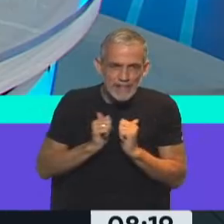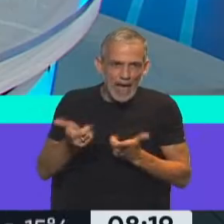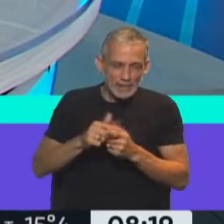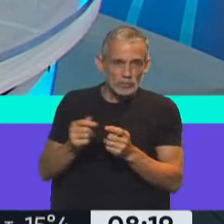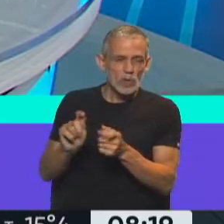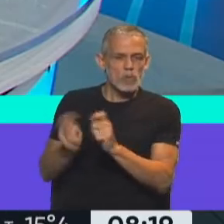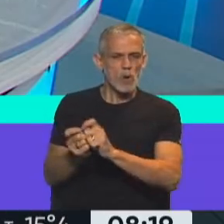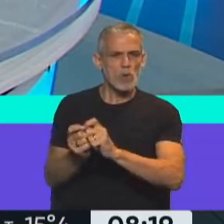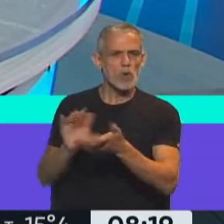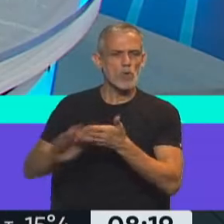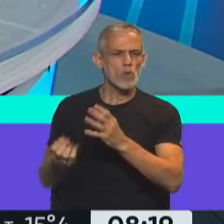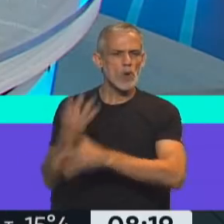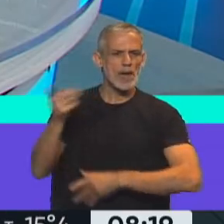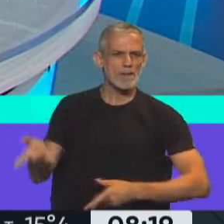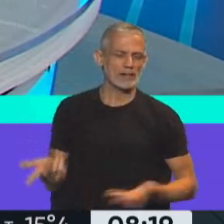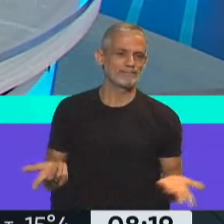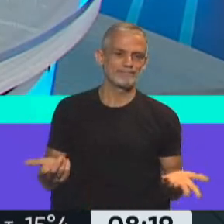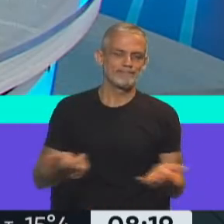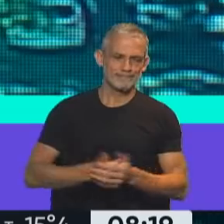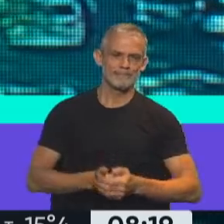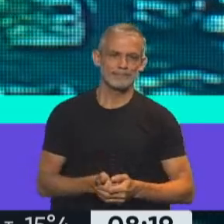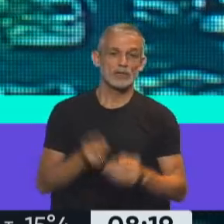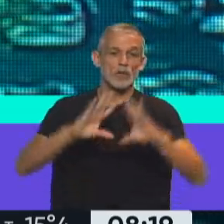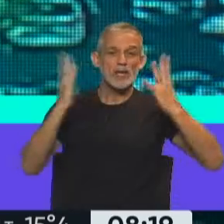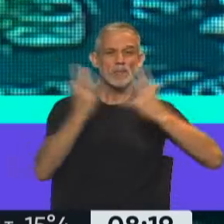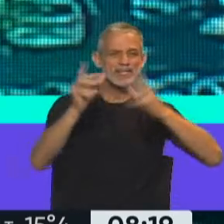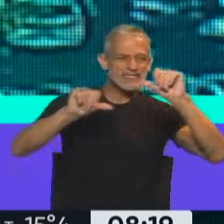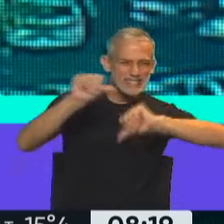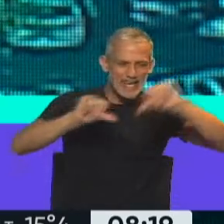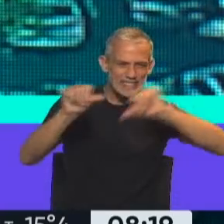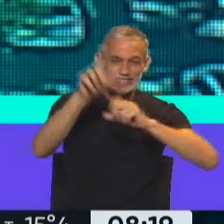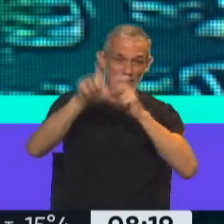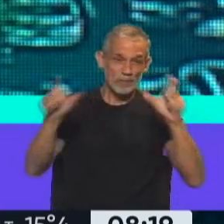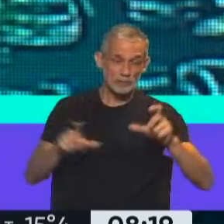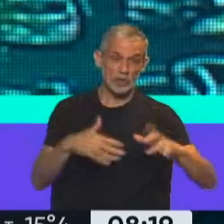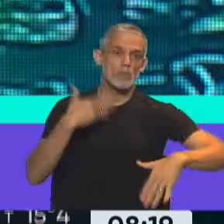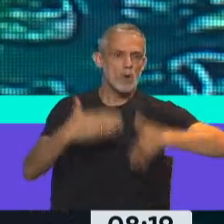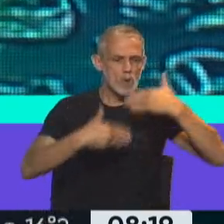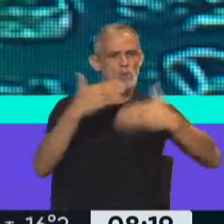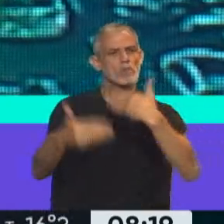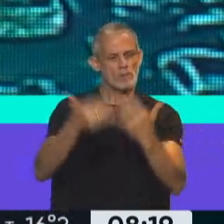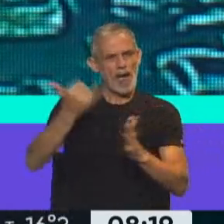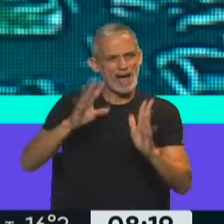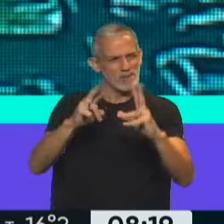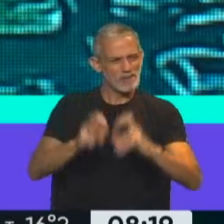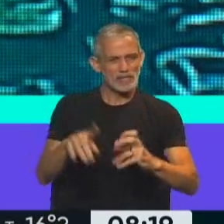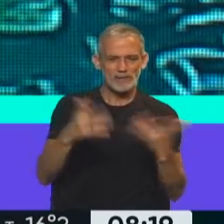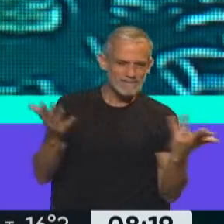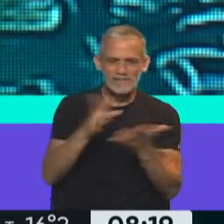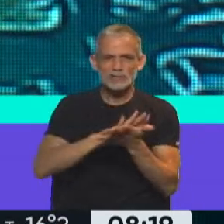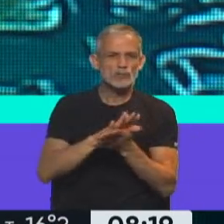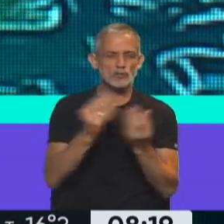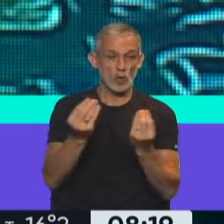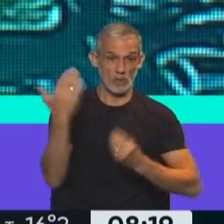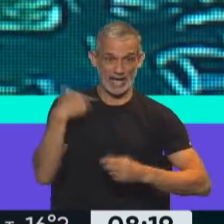esta nueva variante. Y Ana, en este sentido, digamos, el mundo de la ciencia y avanza en pos de encontrar una solución. Ayer